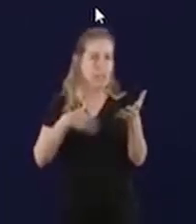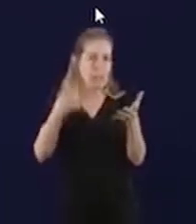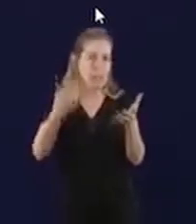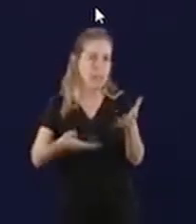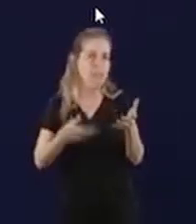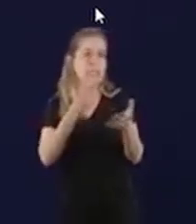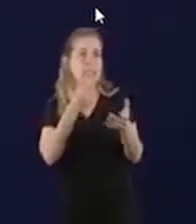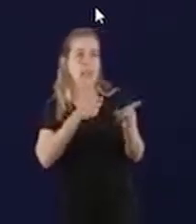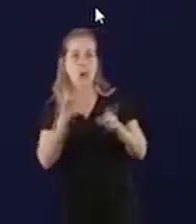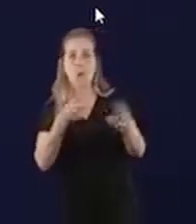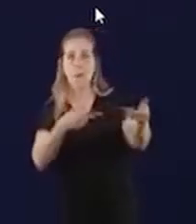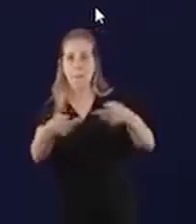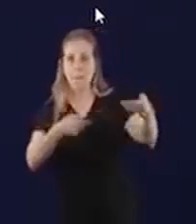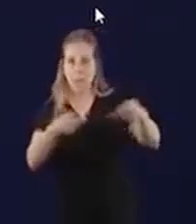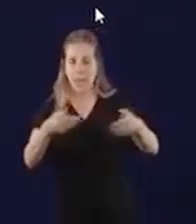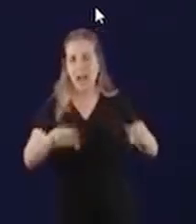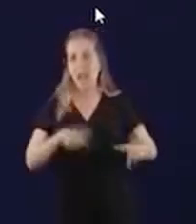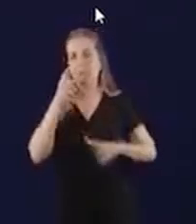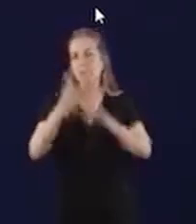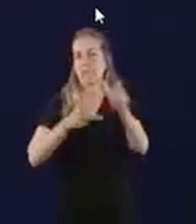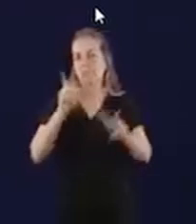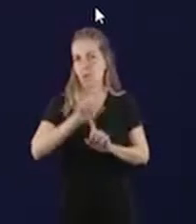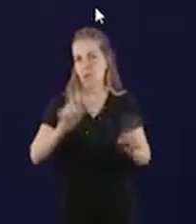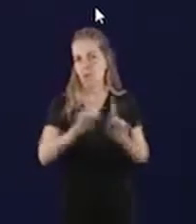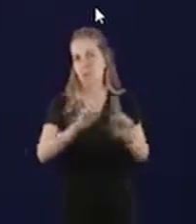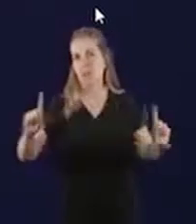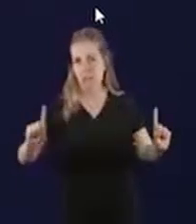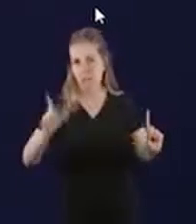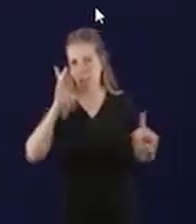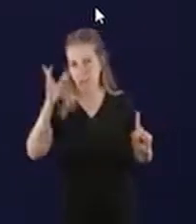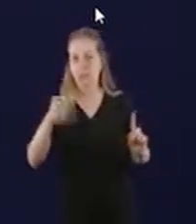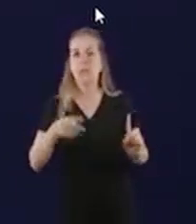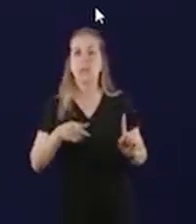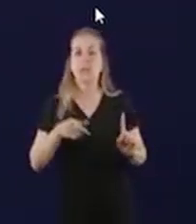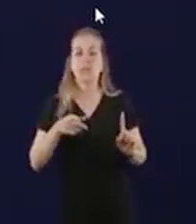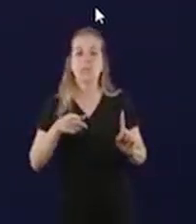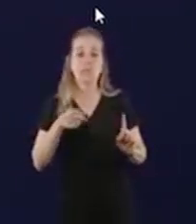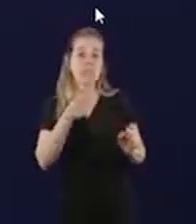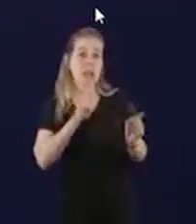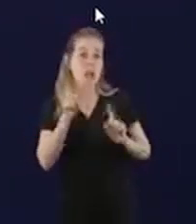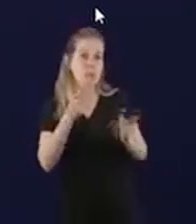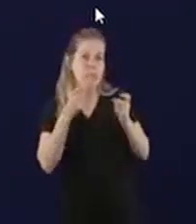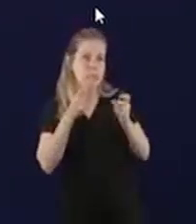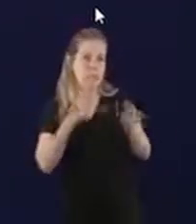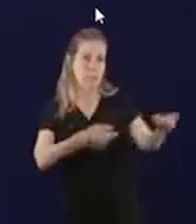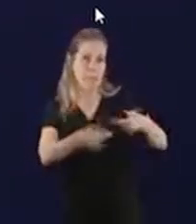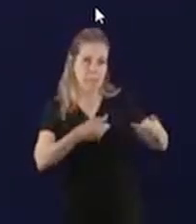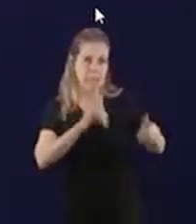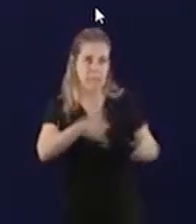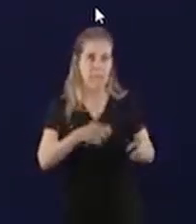solicitan y se lo se los damos no lo voy a nombrar ahora porque es bastante extenso el cronograma si les resumo en que el